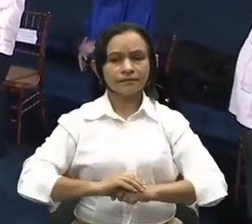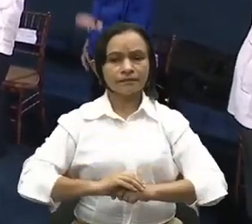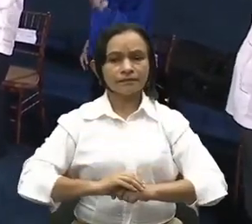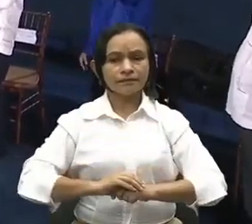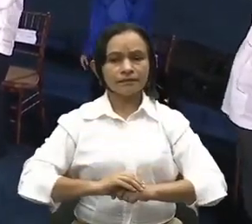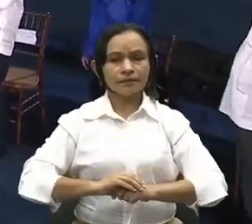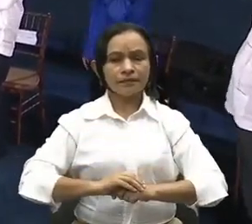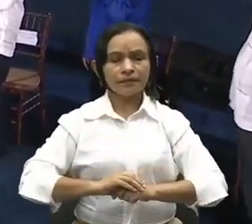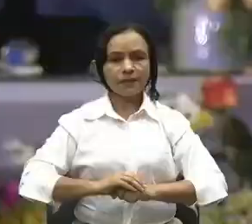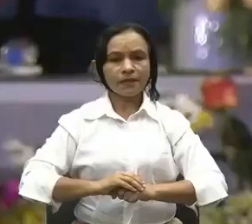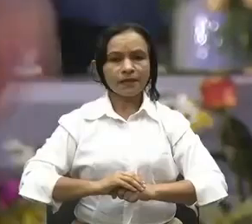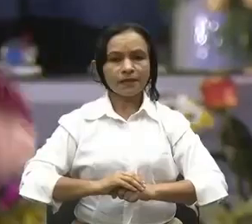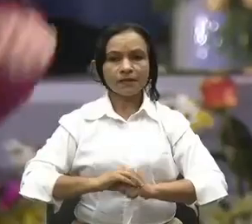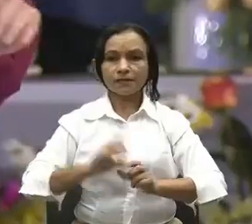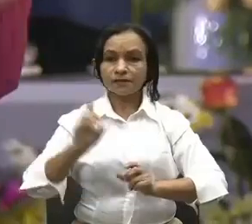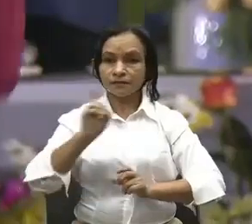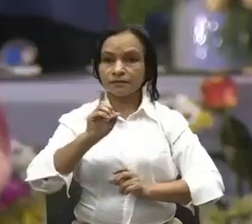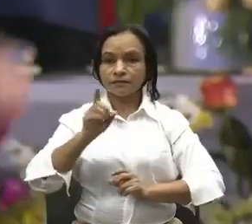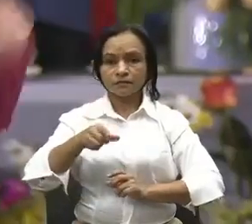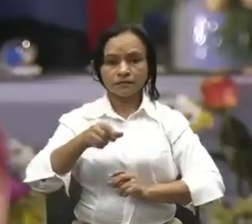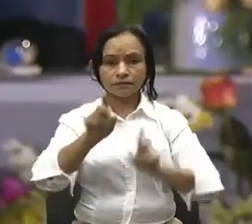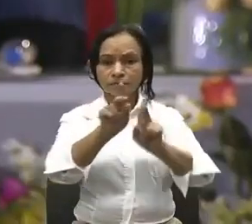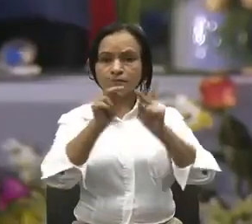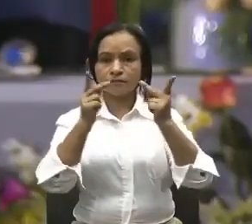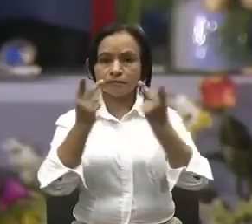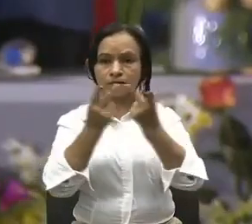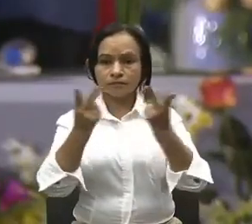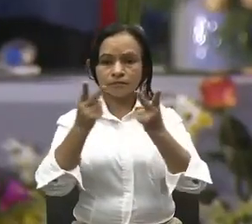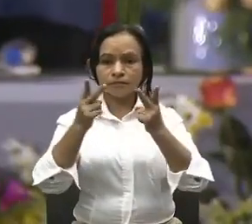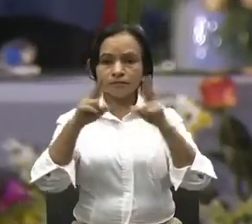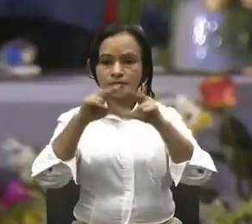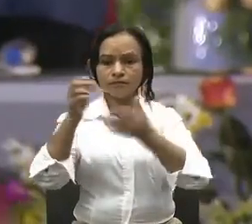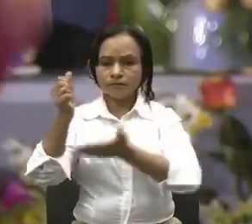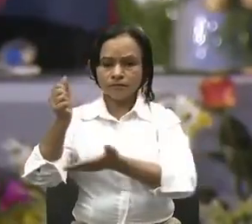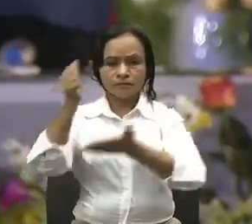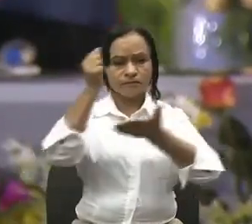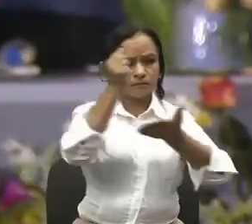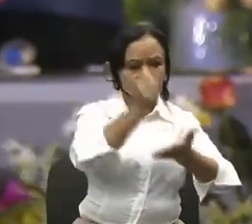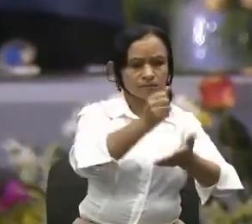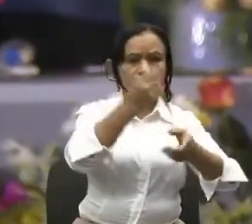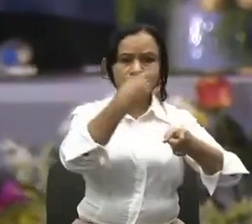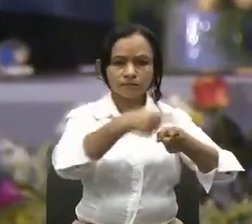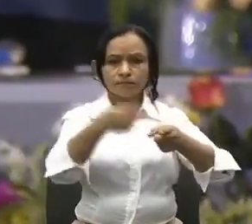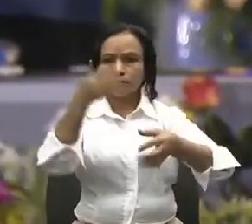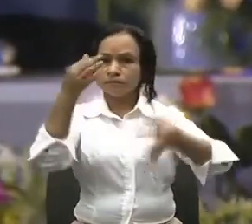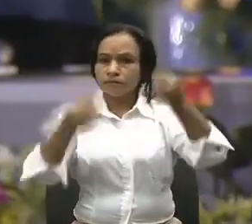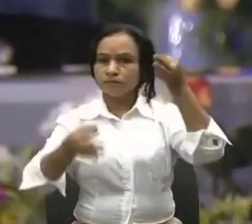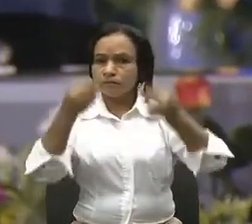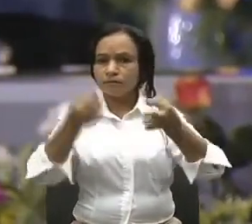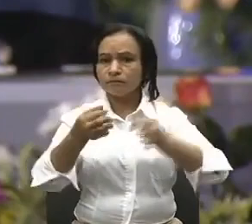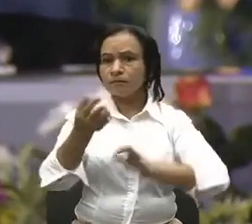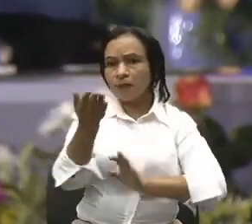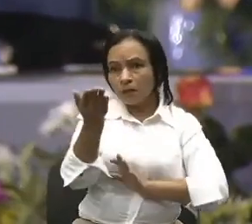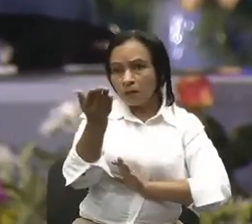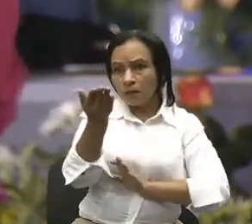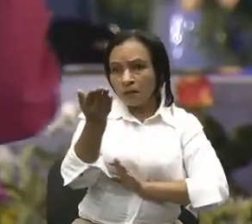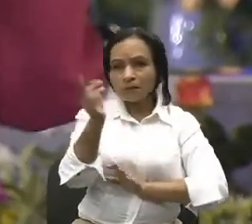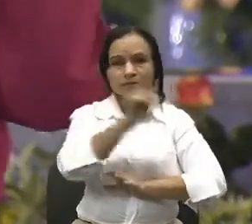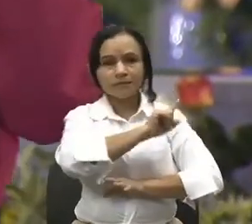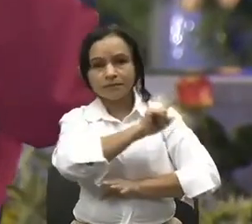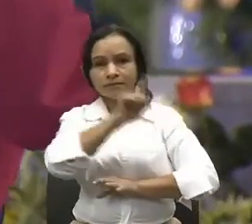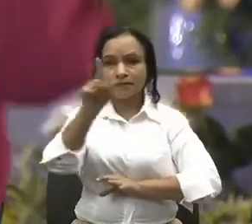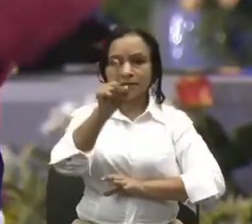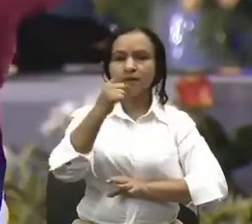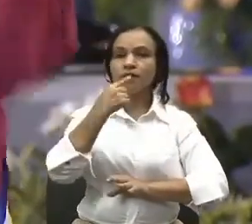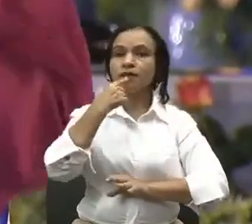donde indemnice al pueblo nicaragüense, que es de justicia. No estamos pidiendo limosna,